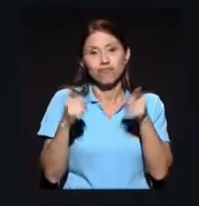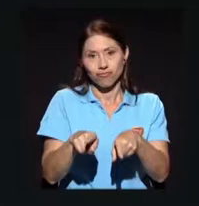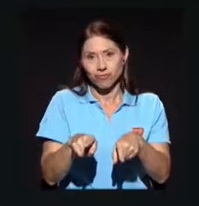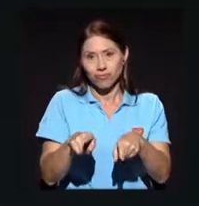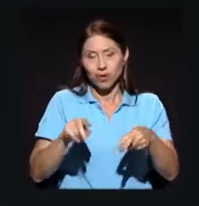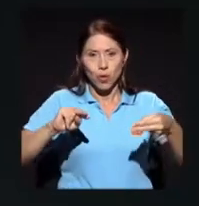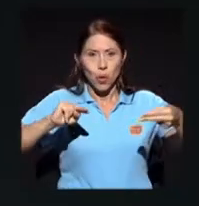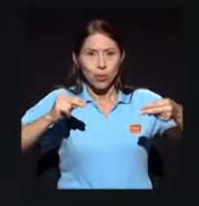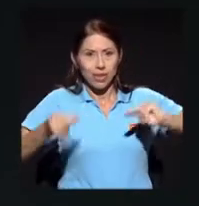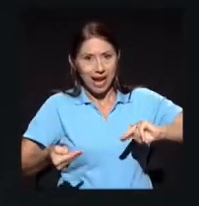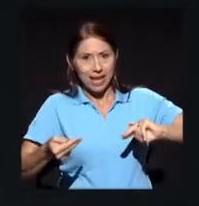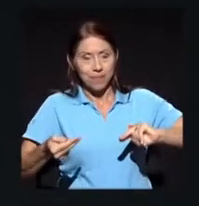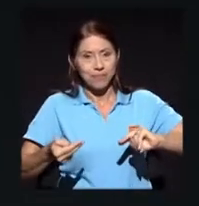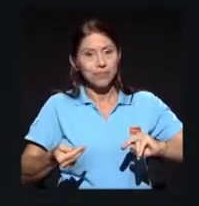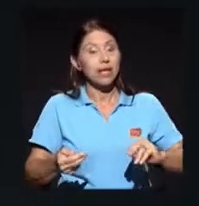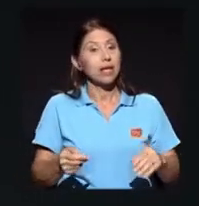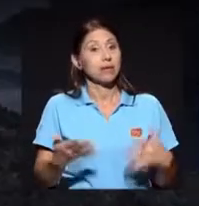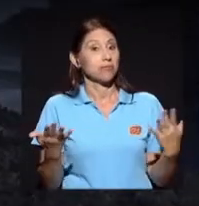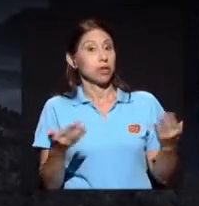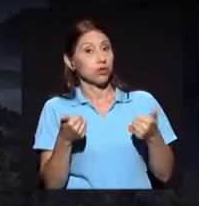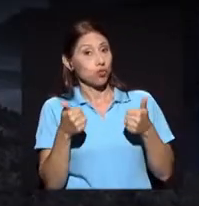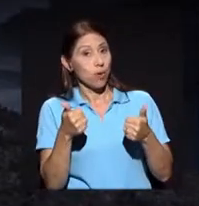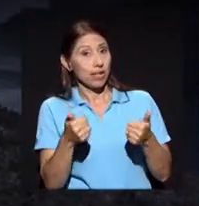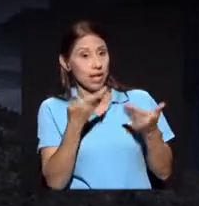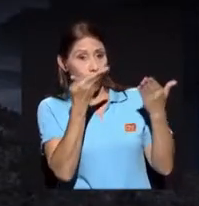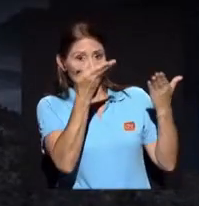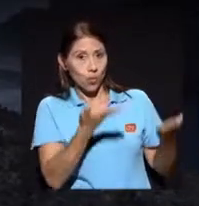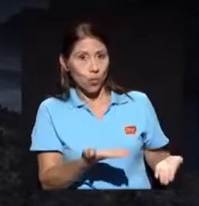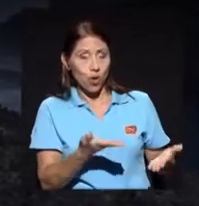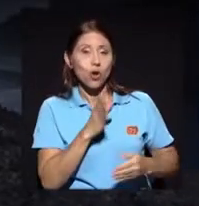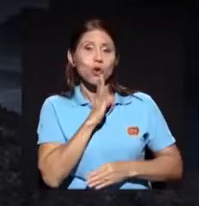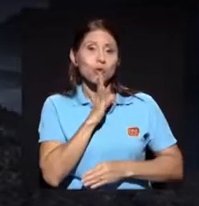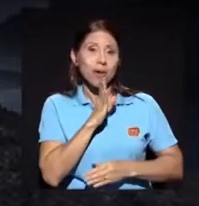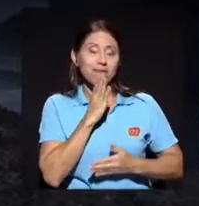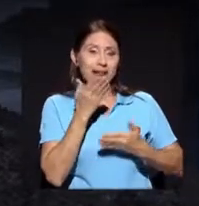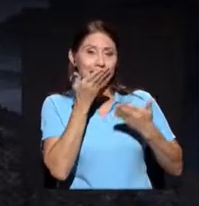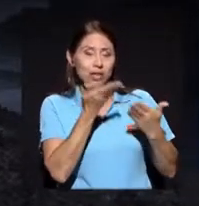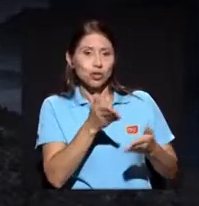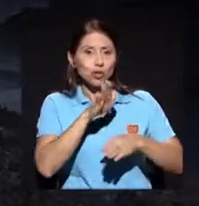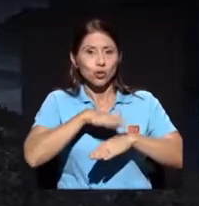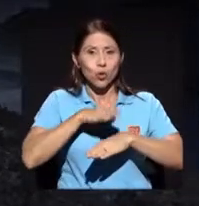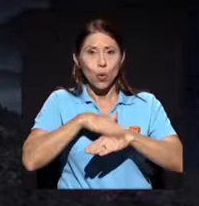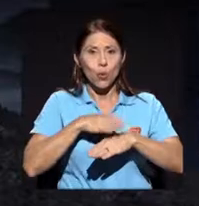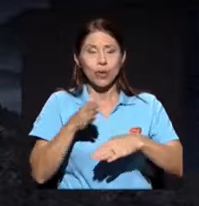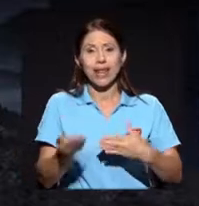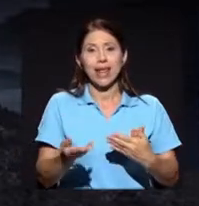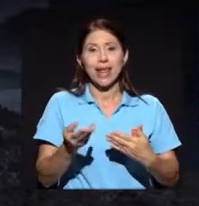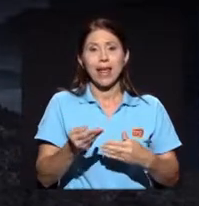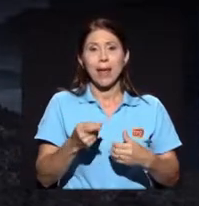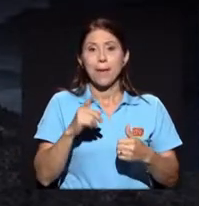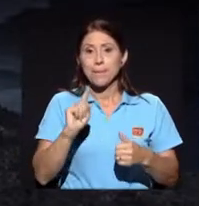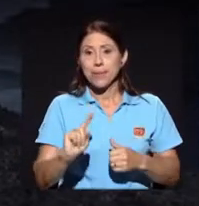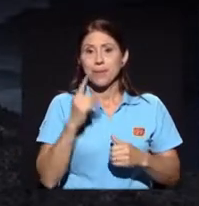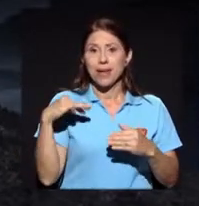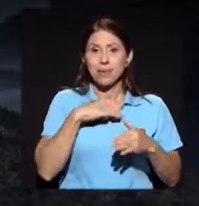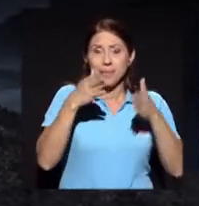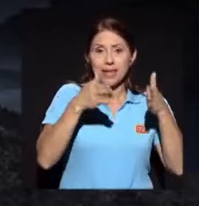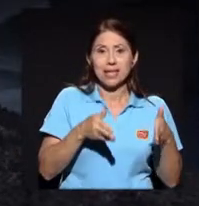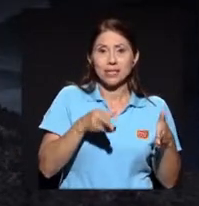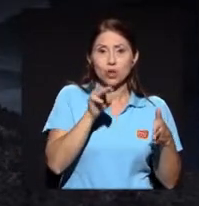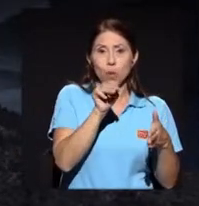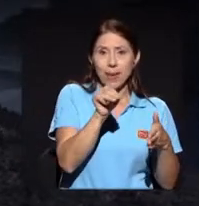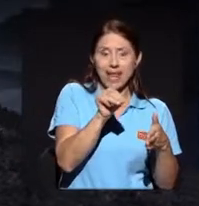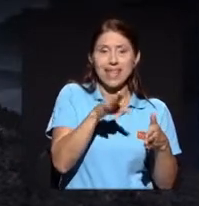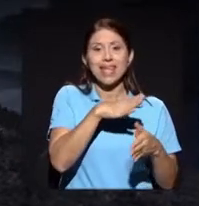contraria de suerte que hoy donde guardo no va a hablar de mdm de la primer ministro male y del presidente